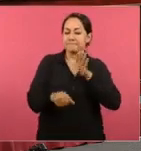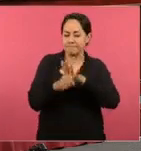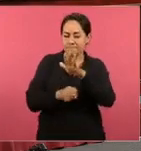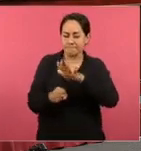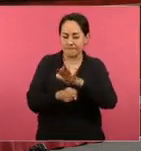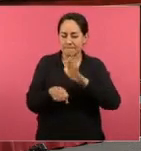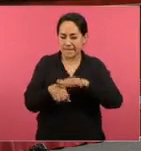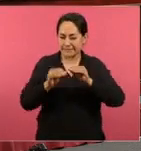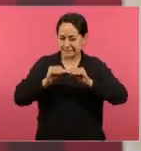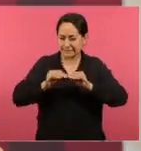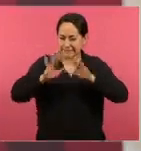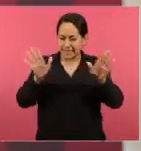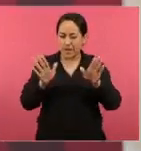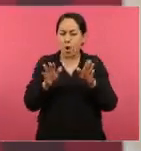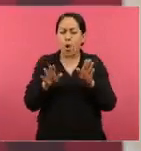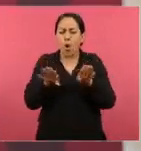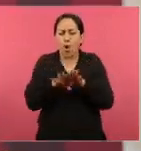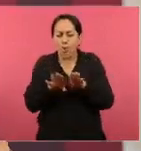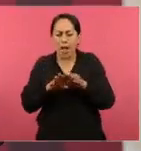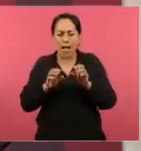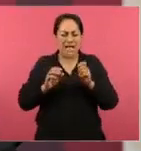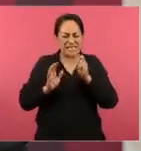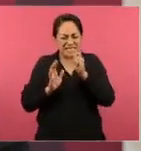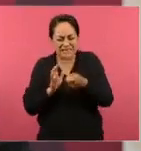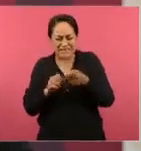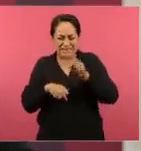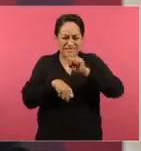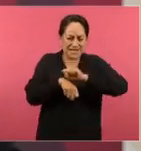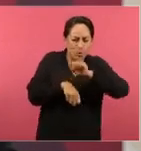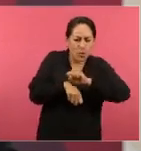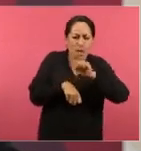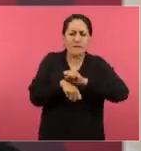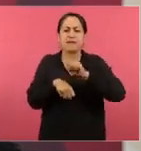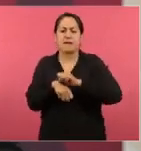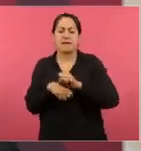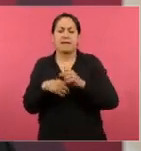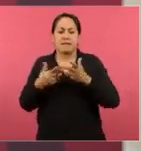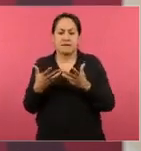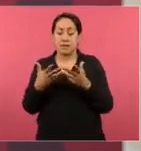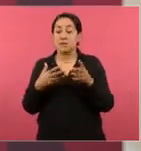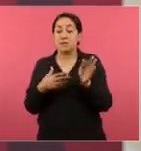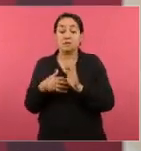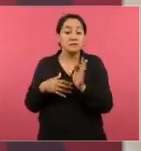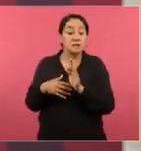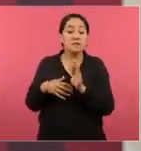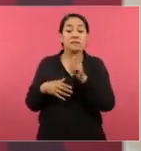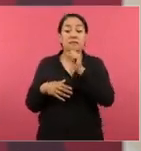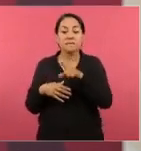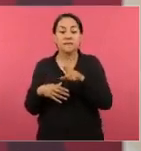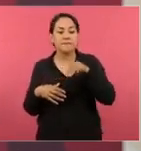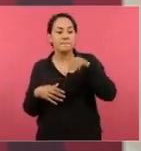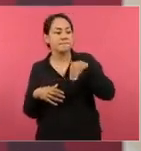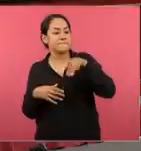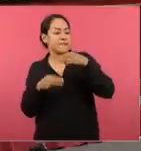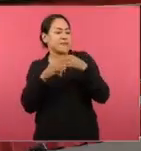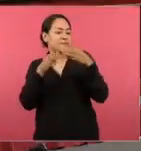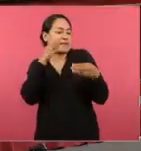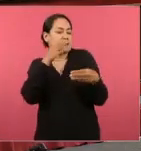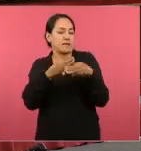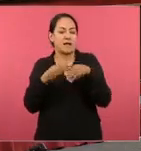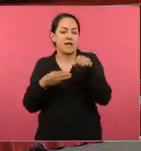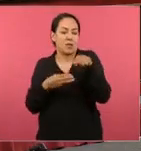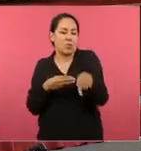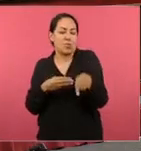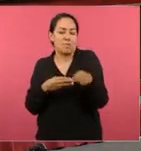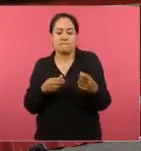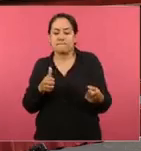ahí donde se van contando. De todos modos, si hay una materia, se desarrolla en el proyecto y después la otra con el